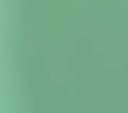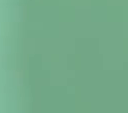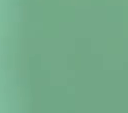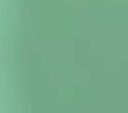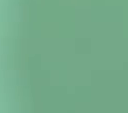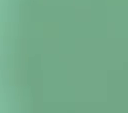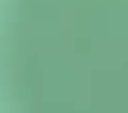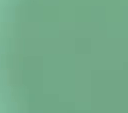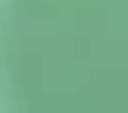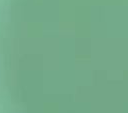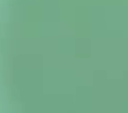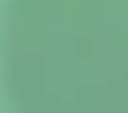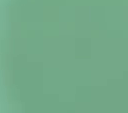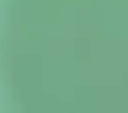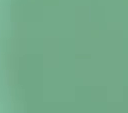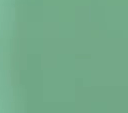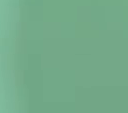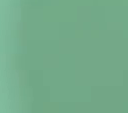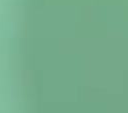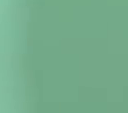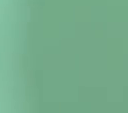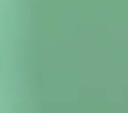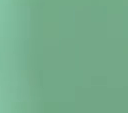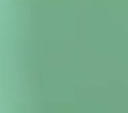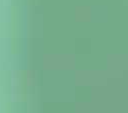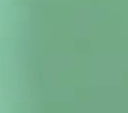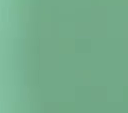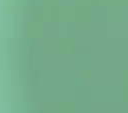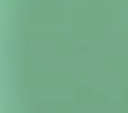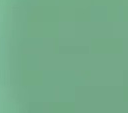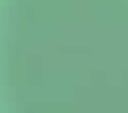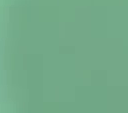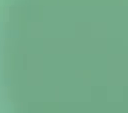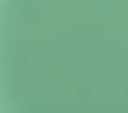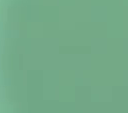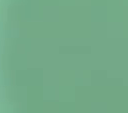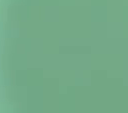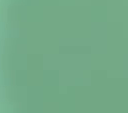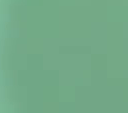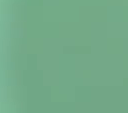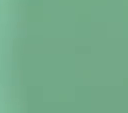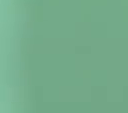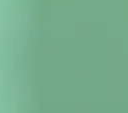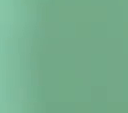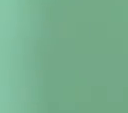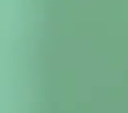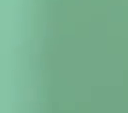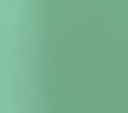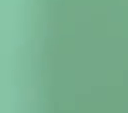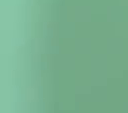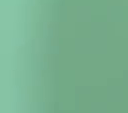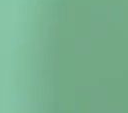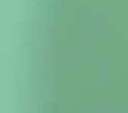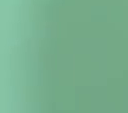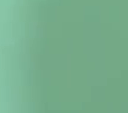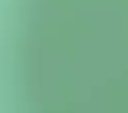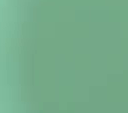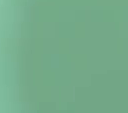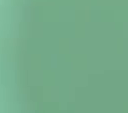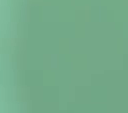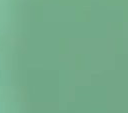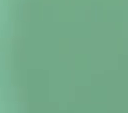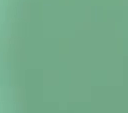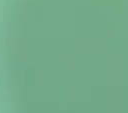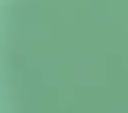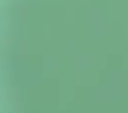Ejecutivo, ministro del Interior, ministro de Comunicaciones, al menos en 24 ocasiones